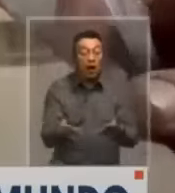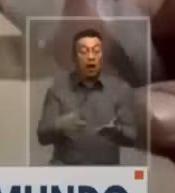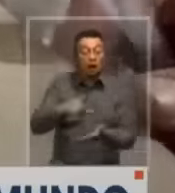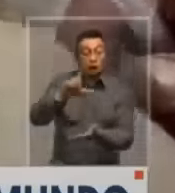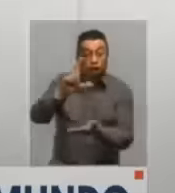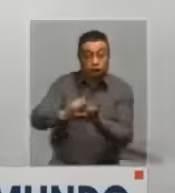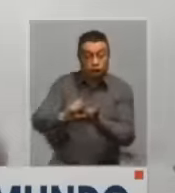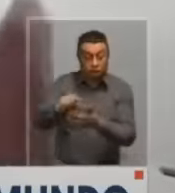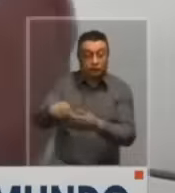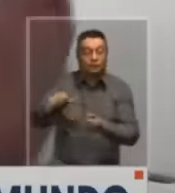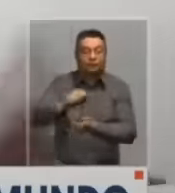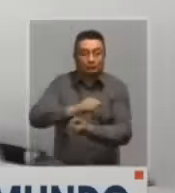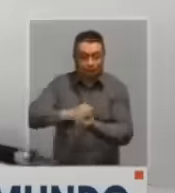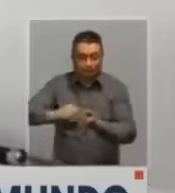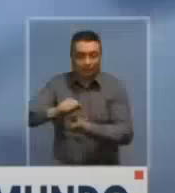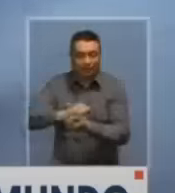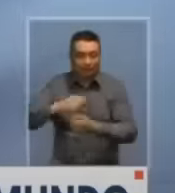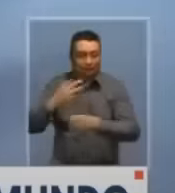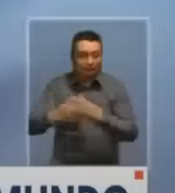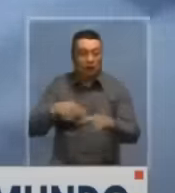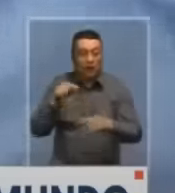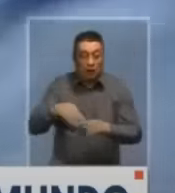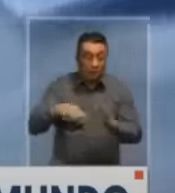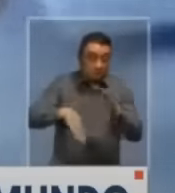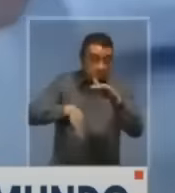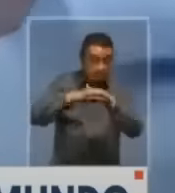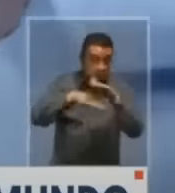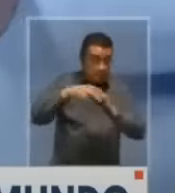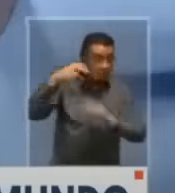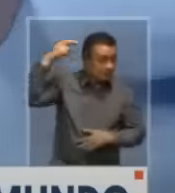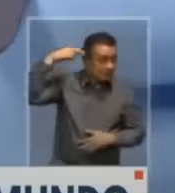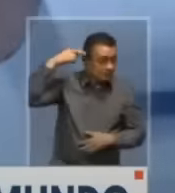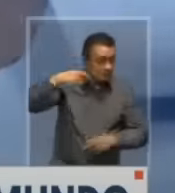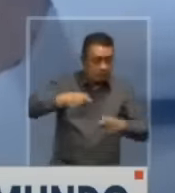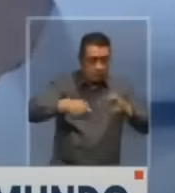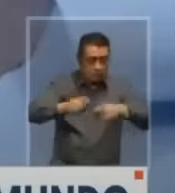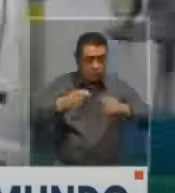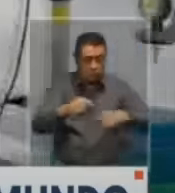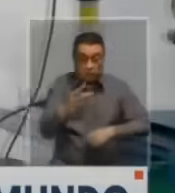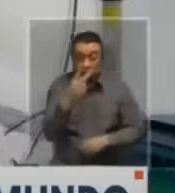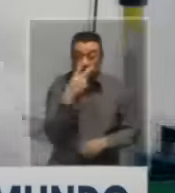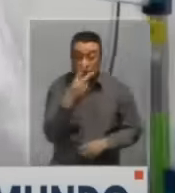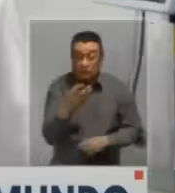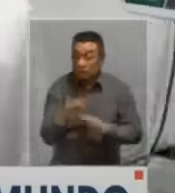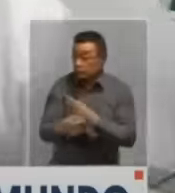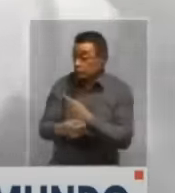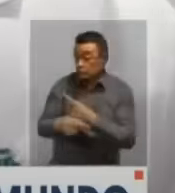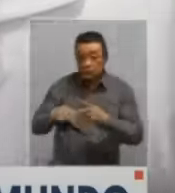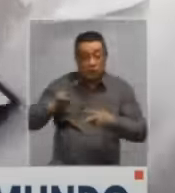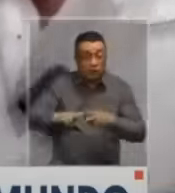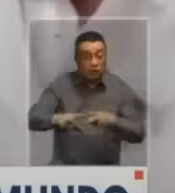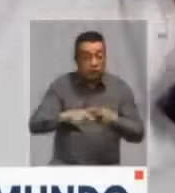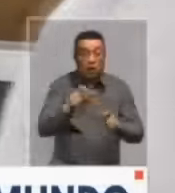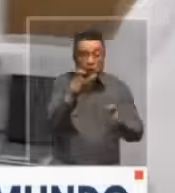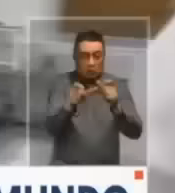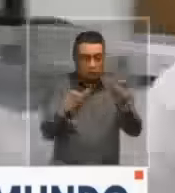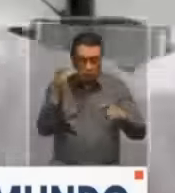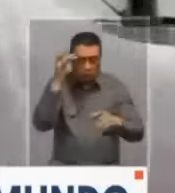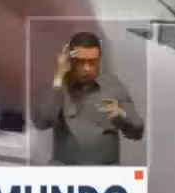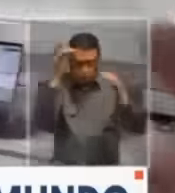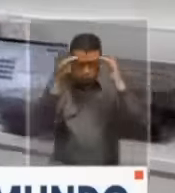proceso. Estamos en pic de temporada de cereza y si tú puedes ver acá, digamos, todo lo que se hace. Hay una gente que es muy capacitada en